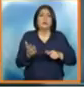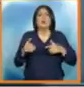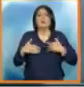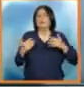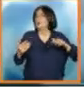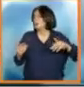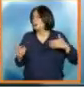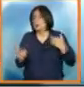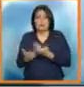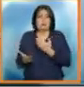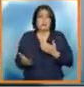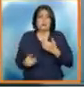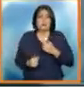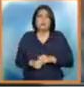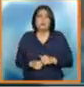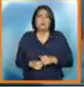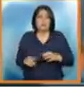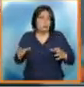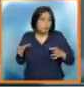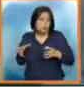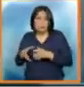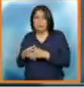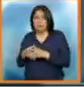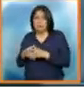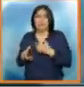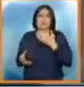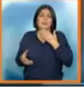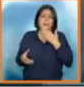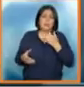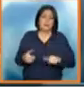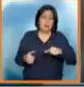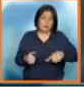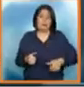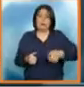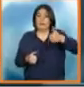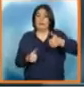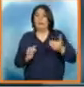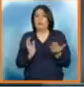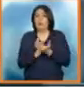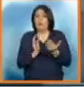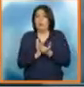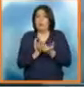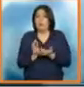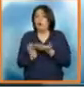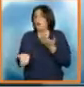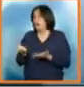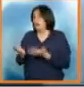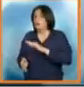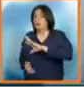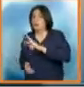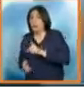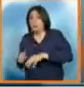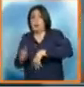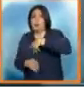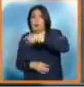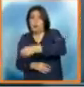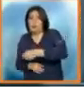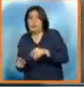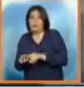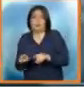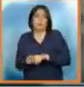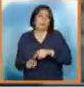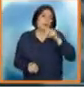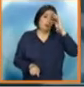llegar instantáneamente en conjunto, tanto las autoridades del colegio como también si hubiese un robo o algo afuera, llegar a la